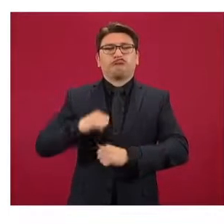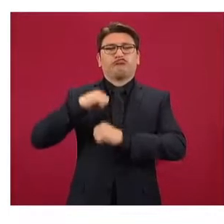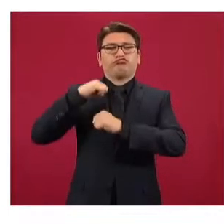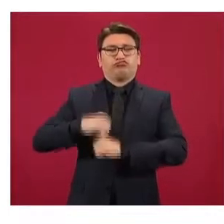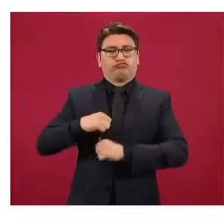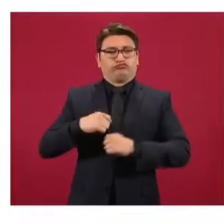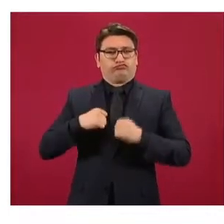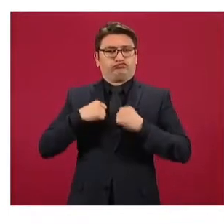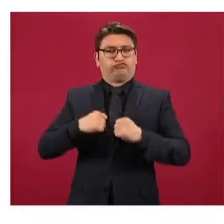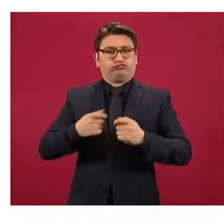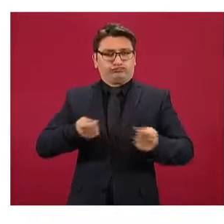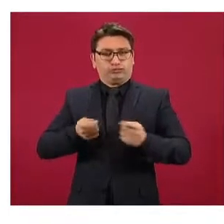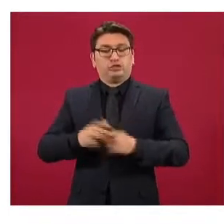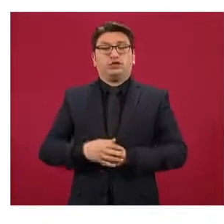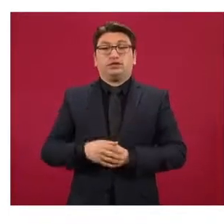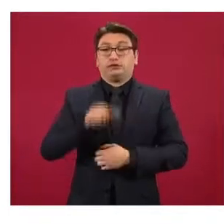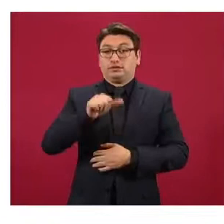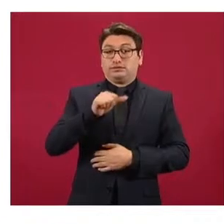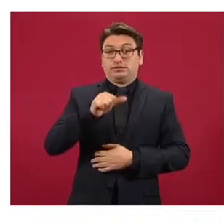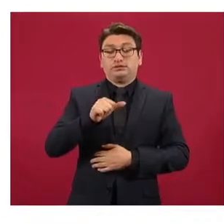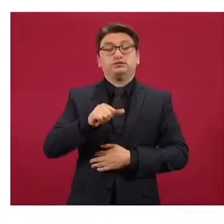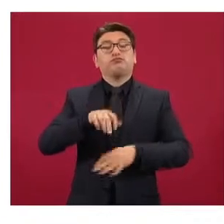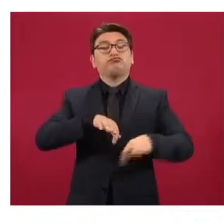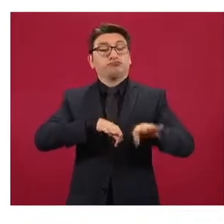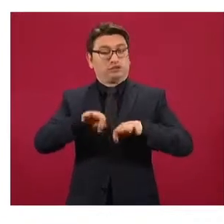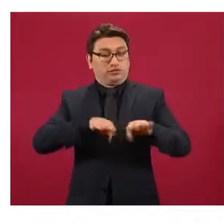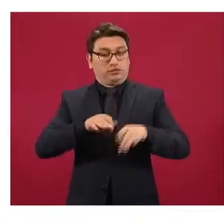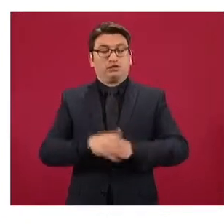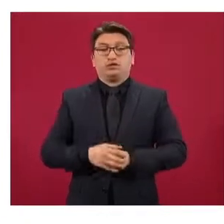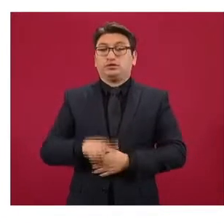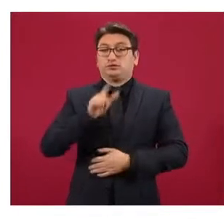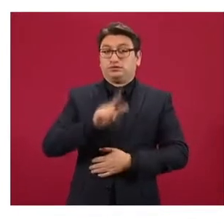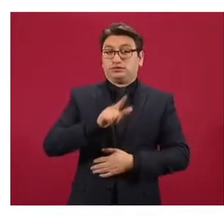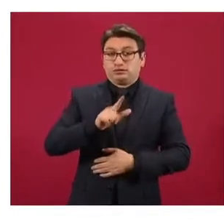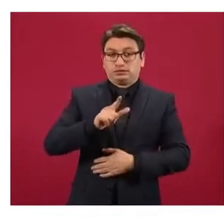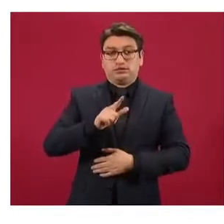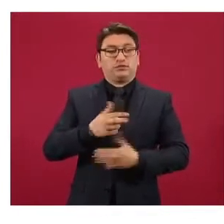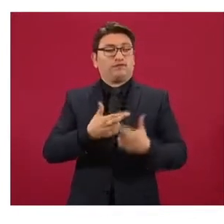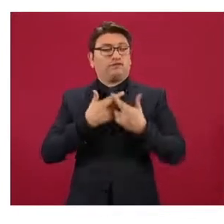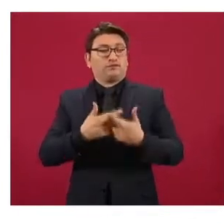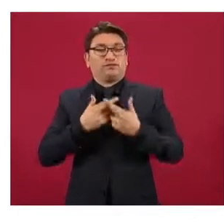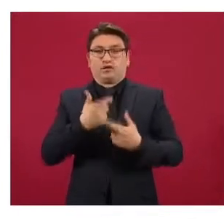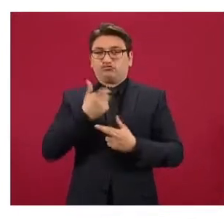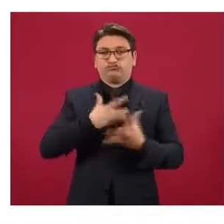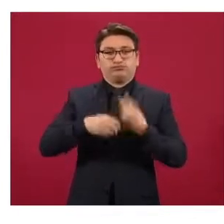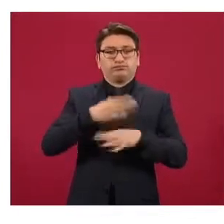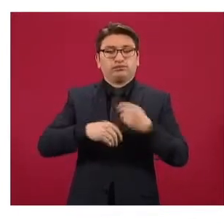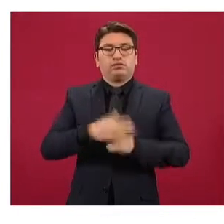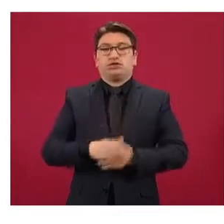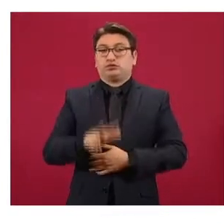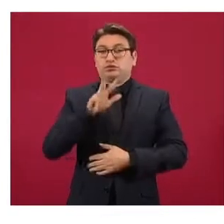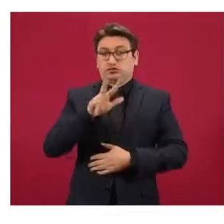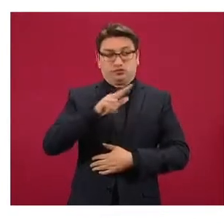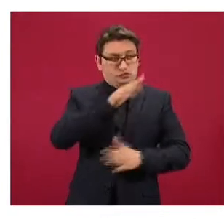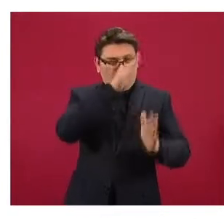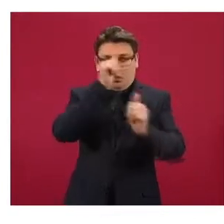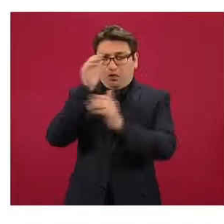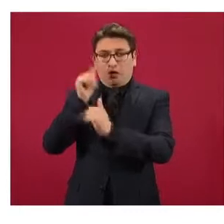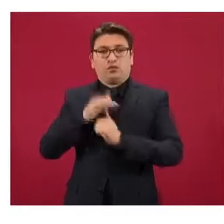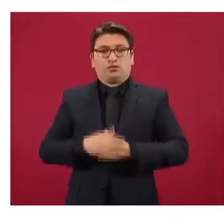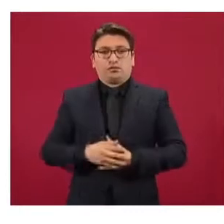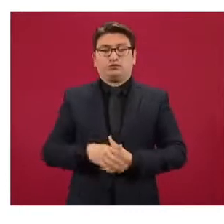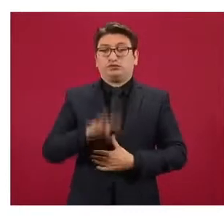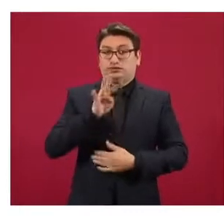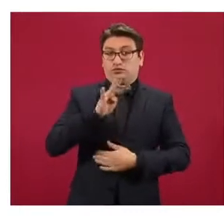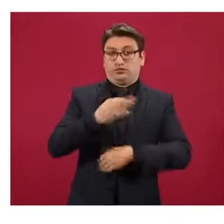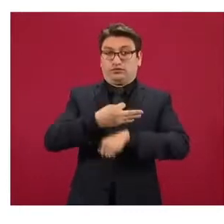y el poder, el 16 del trabajo, el 17 de la riqueza y la economía, el 18 de los acuerdos, el 19